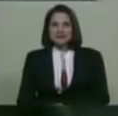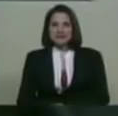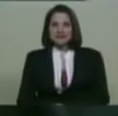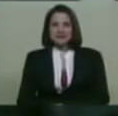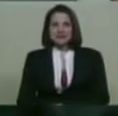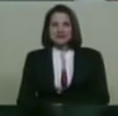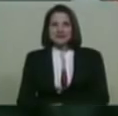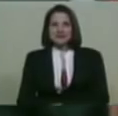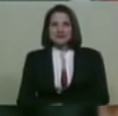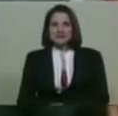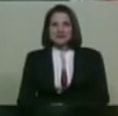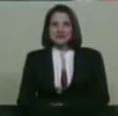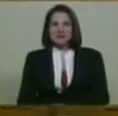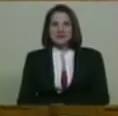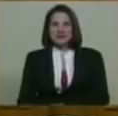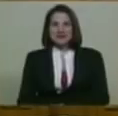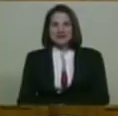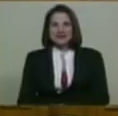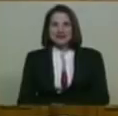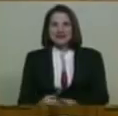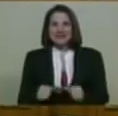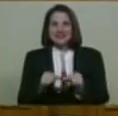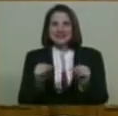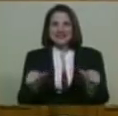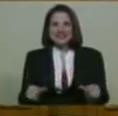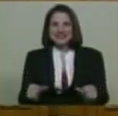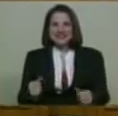Un sistema de bonos que van